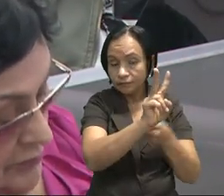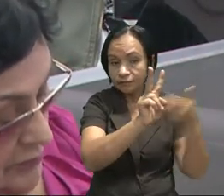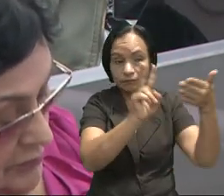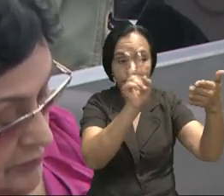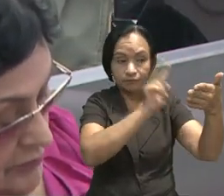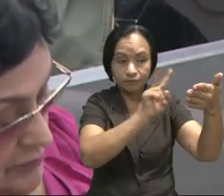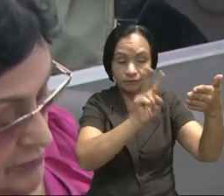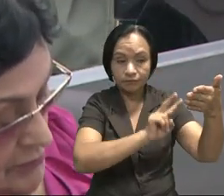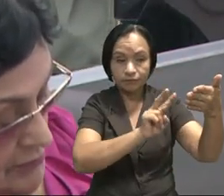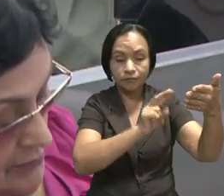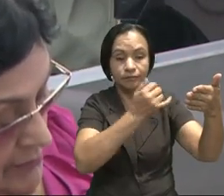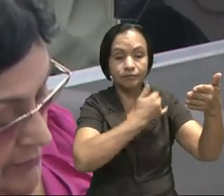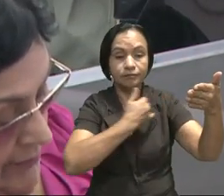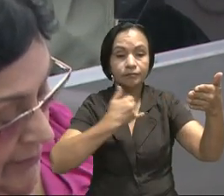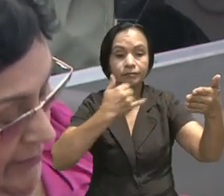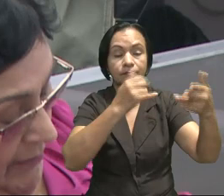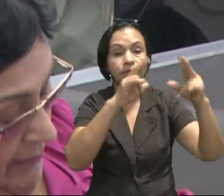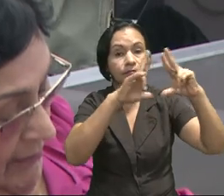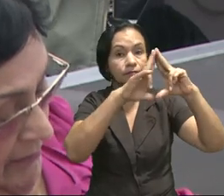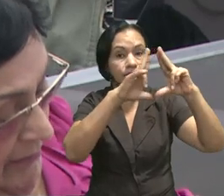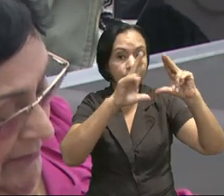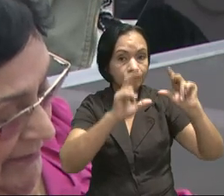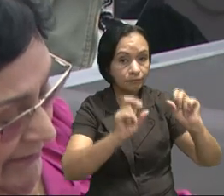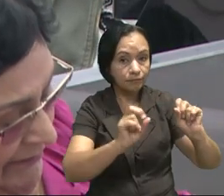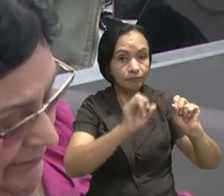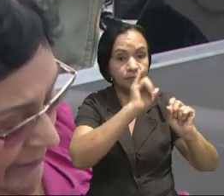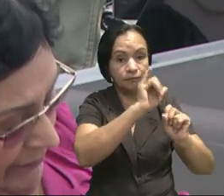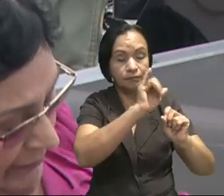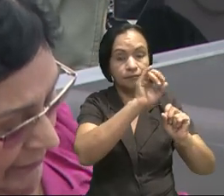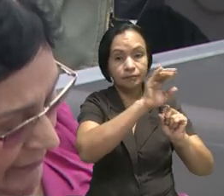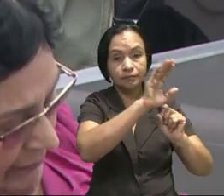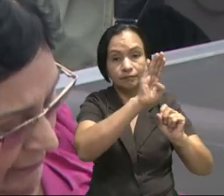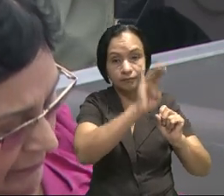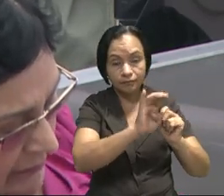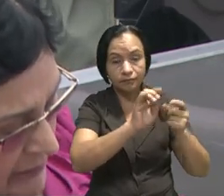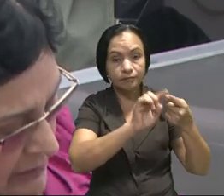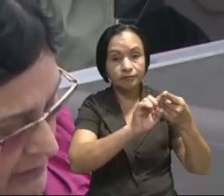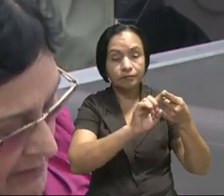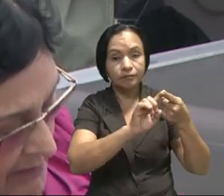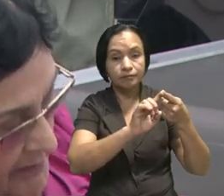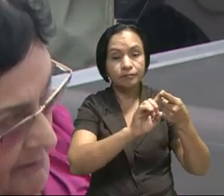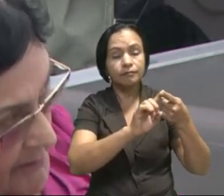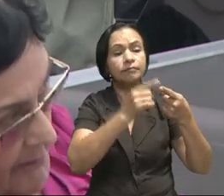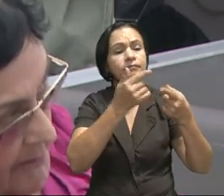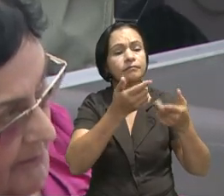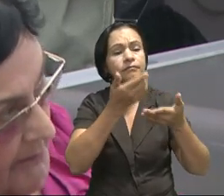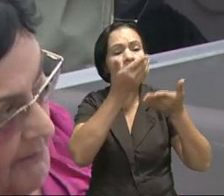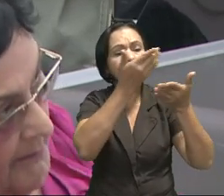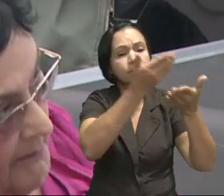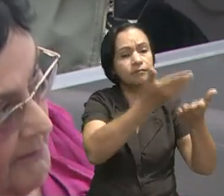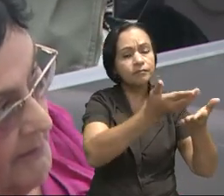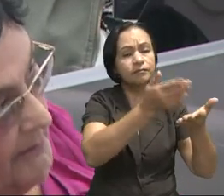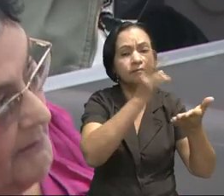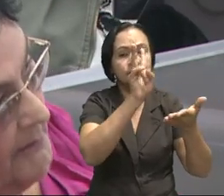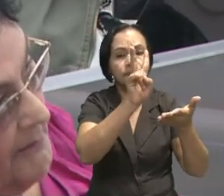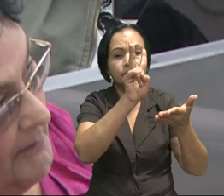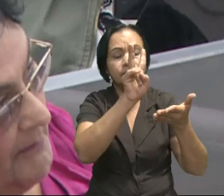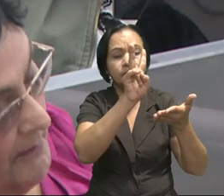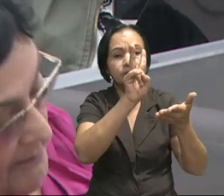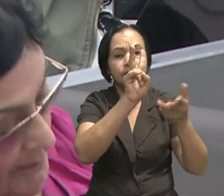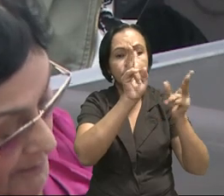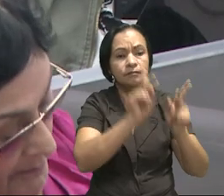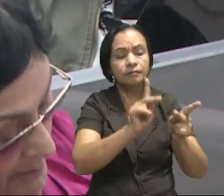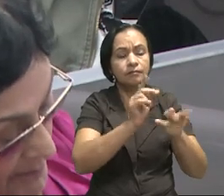1982, el Instituto Nicaragüense de Seguridad Social y Bienestar concederá dos tipos